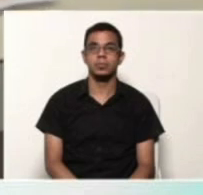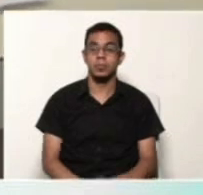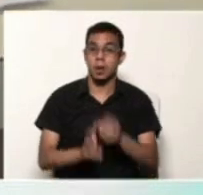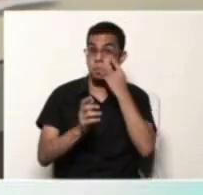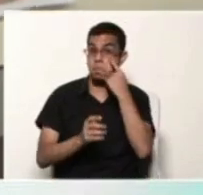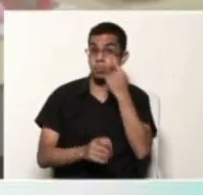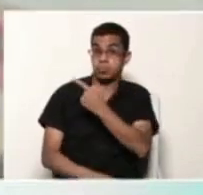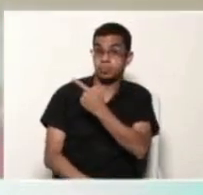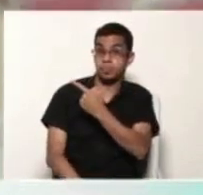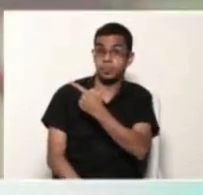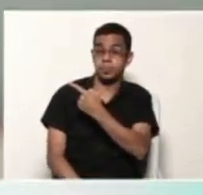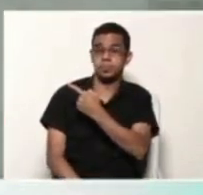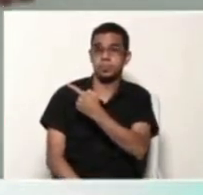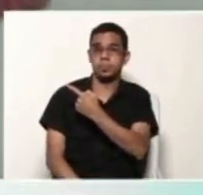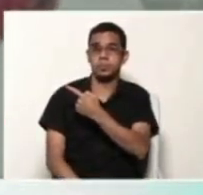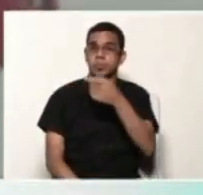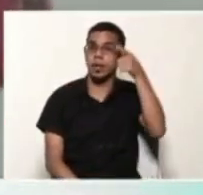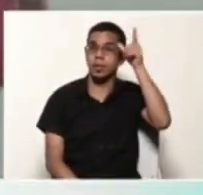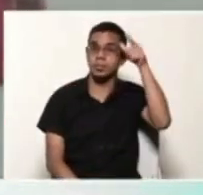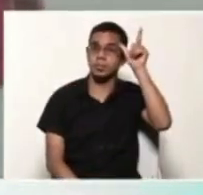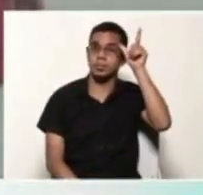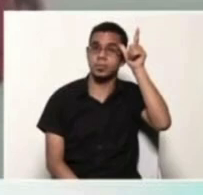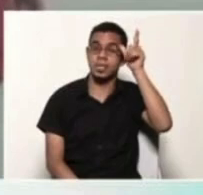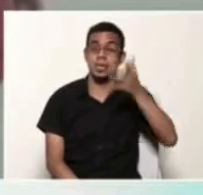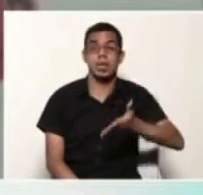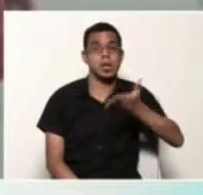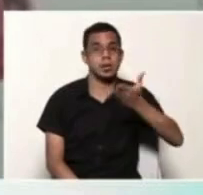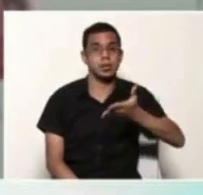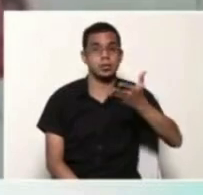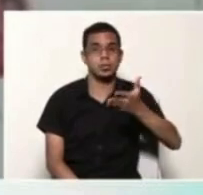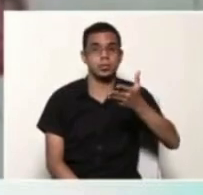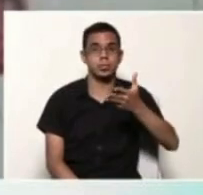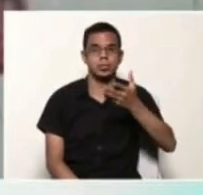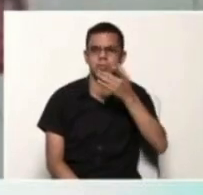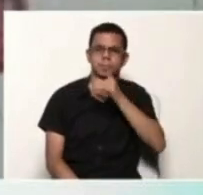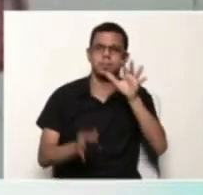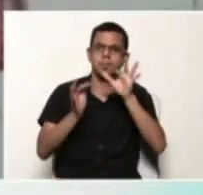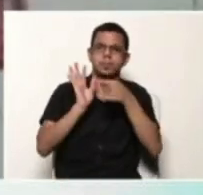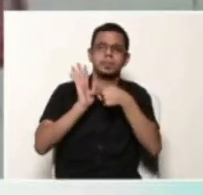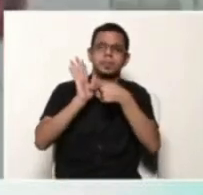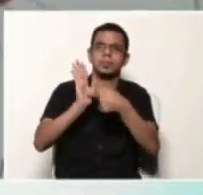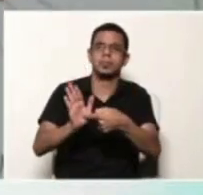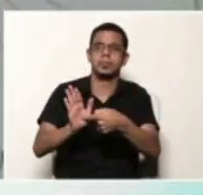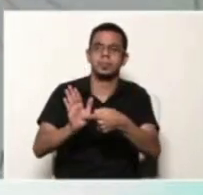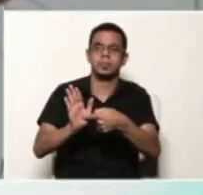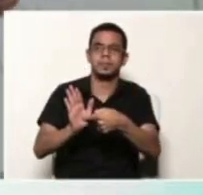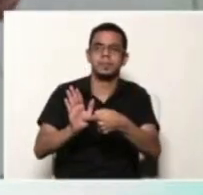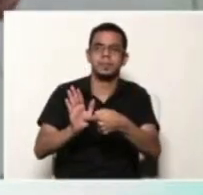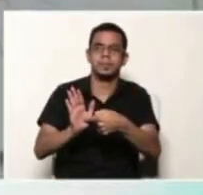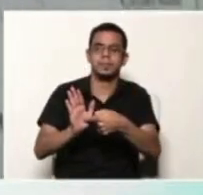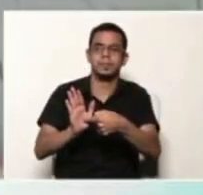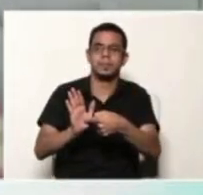¿Vieron? ¿Observaron? Aquí es importante que esta figura que está aquí es igual a la que está